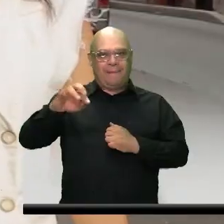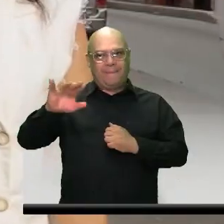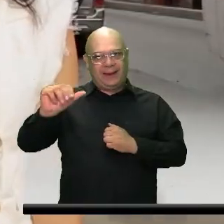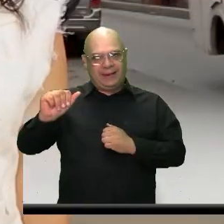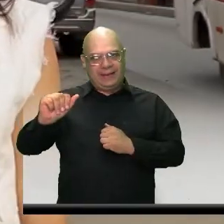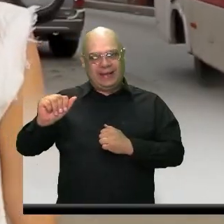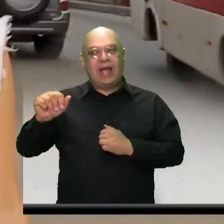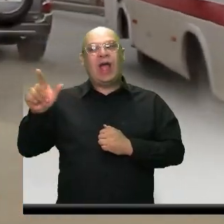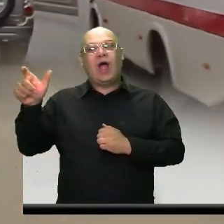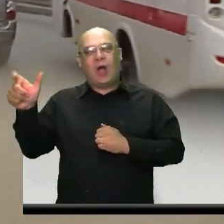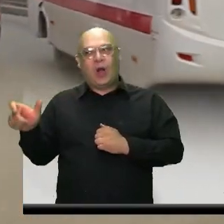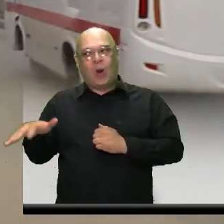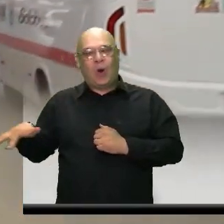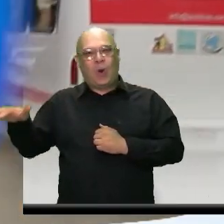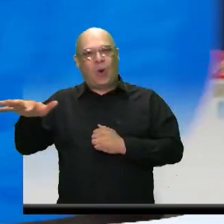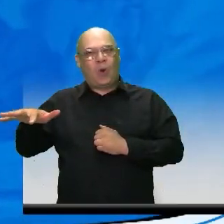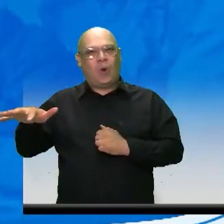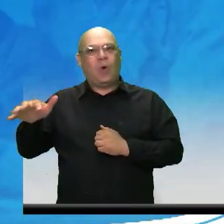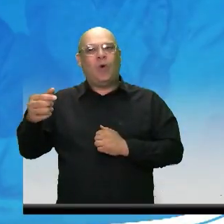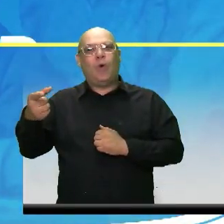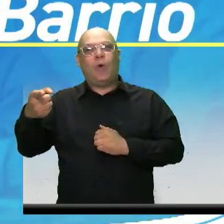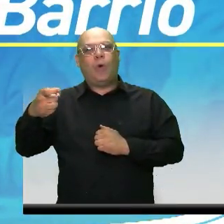una de ellas. Veamos la nota.